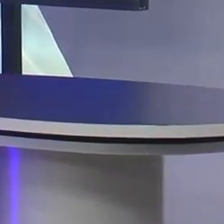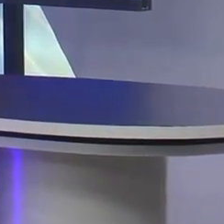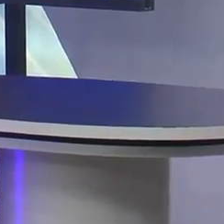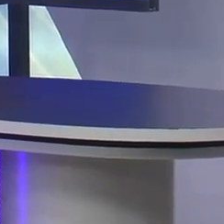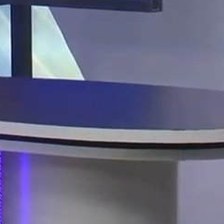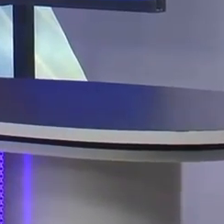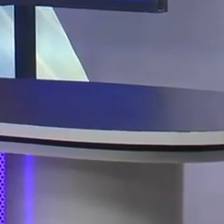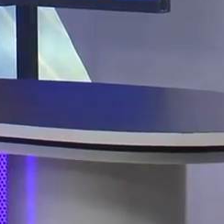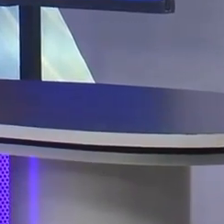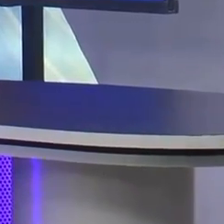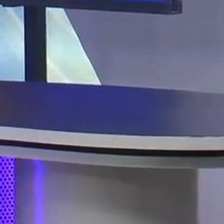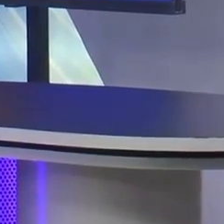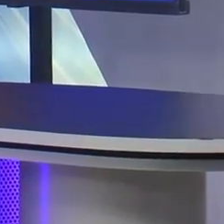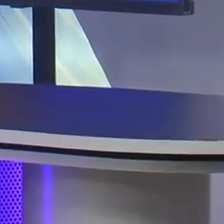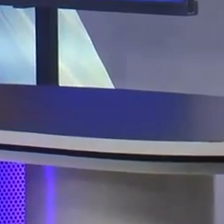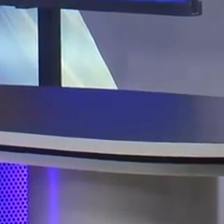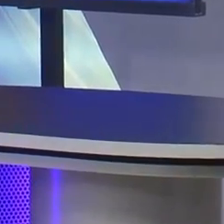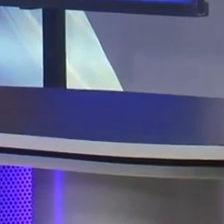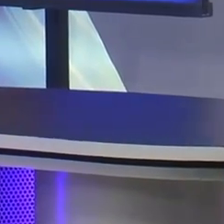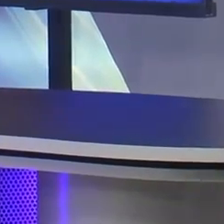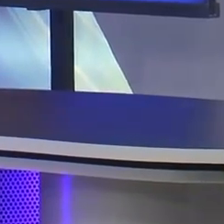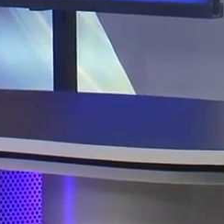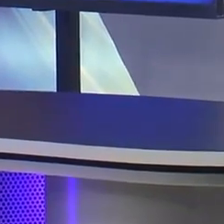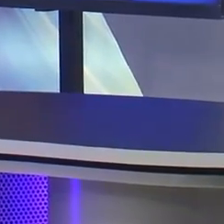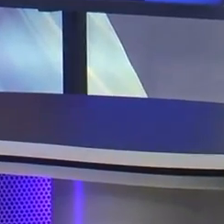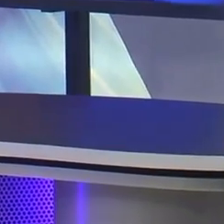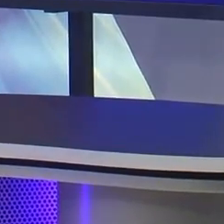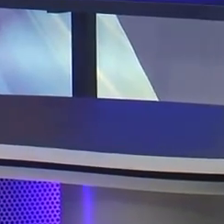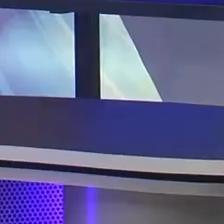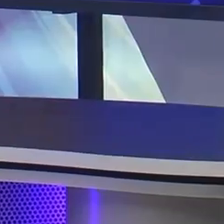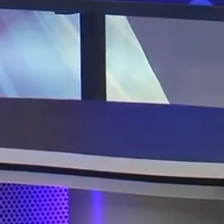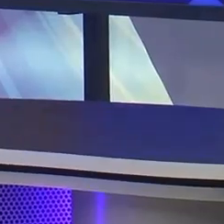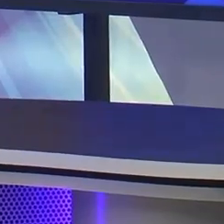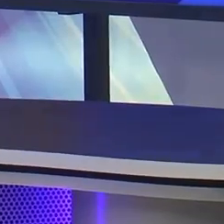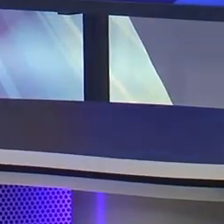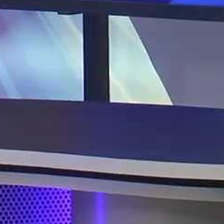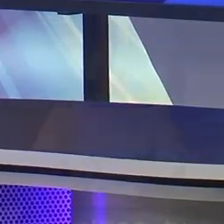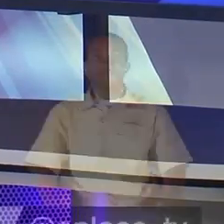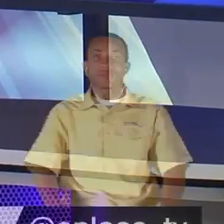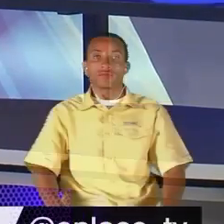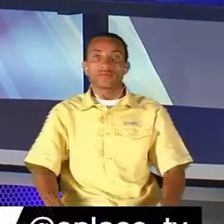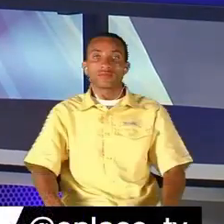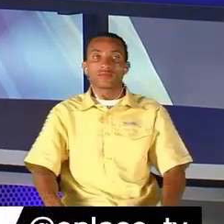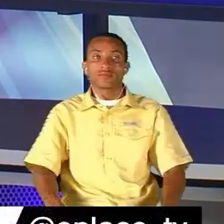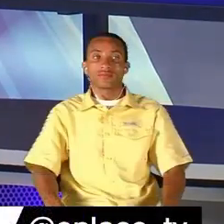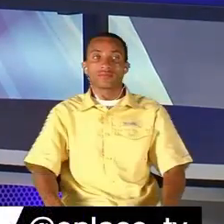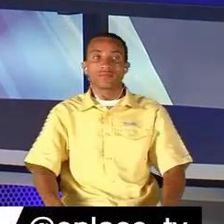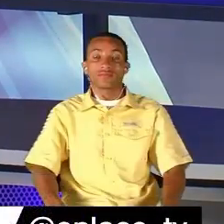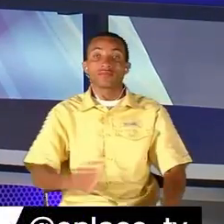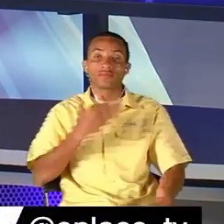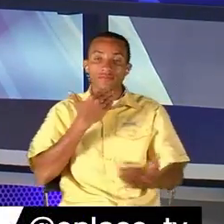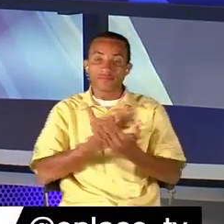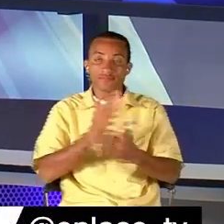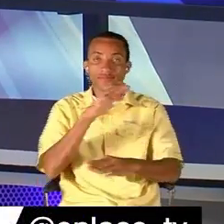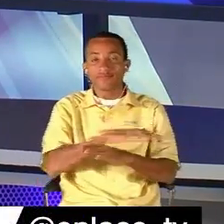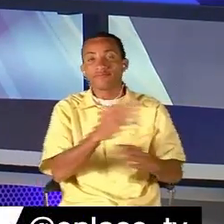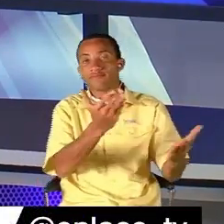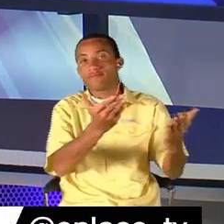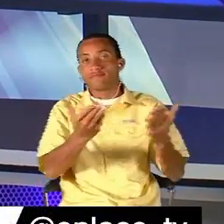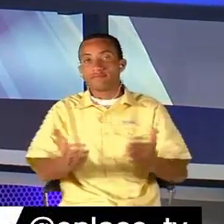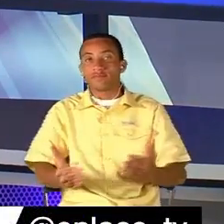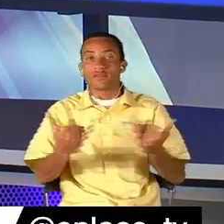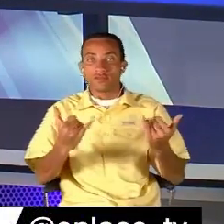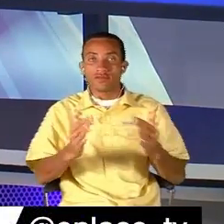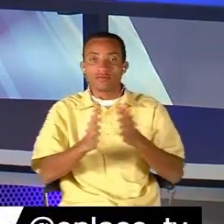buenas tardes para todos. Bienvenidos a Enlace Noticias. Los saludamos con la información más importante de nuestra ciudad y región. A continuación,